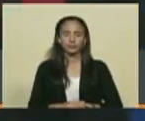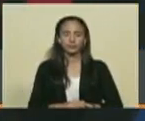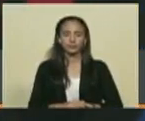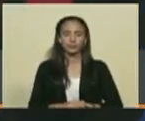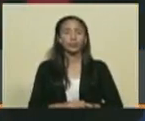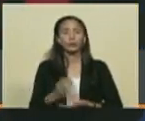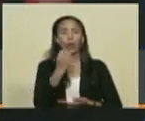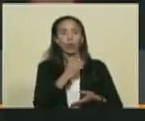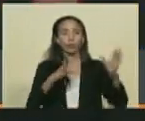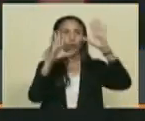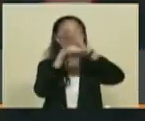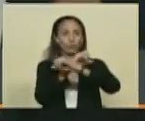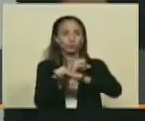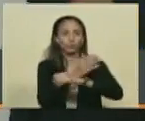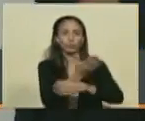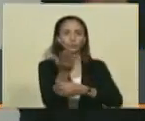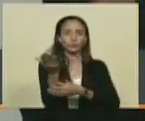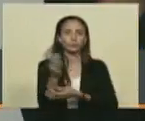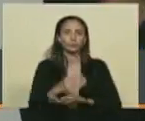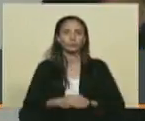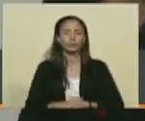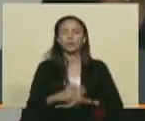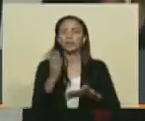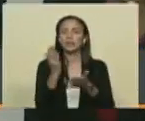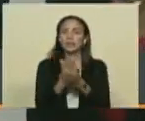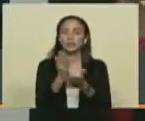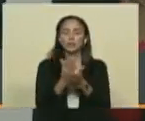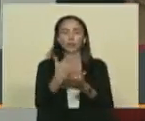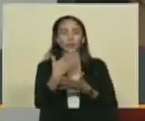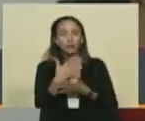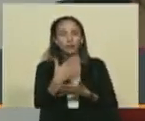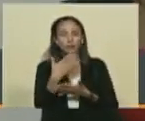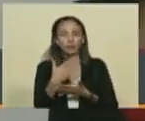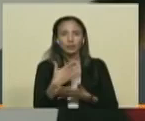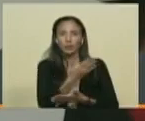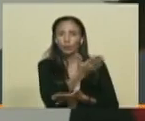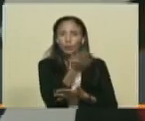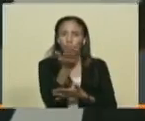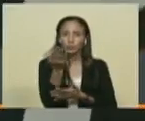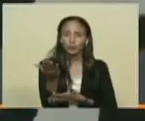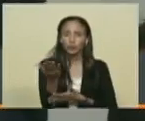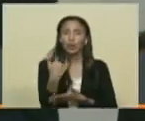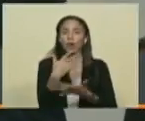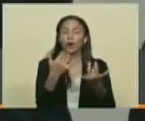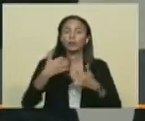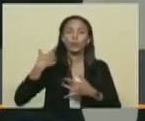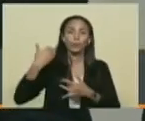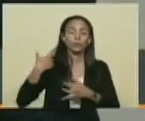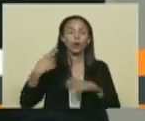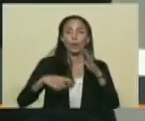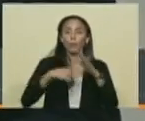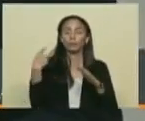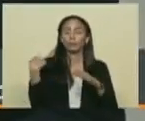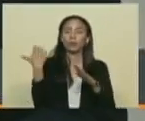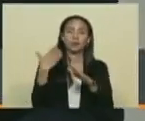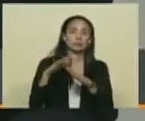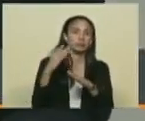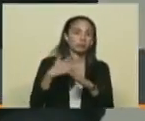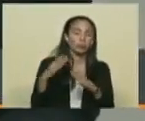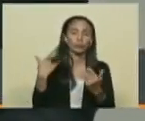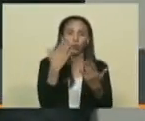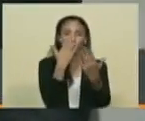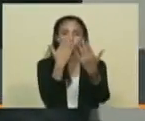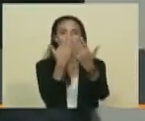adelante. Muy buenas noches. Siempre agradeceremos y aprovechamos cada oportunidad que estamos